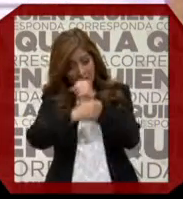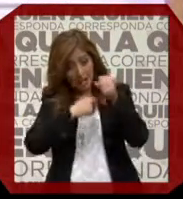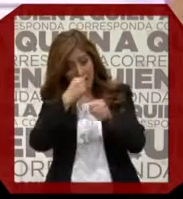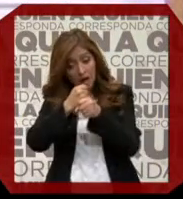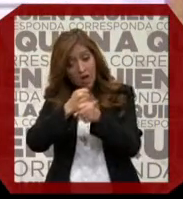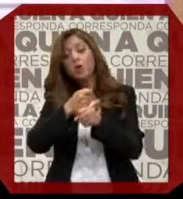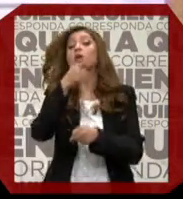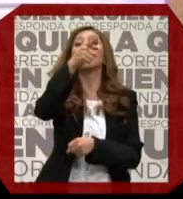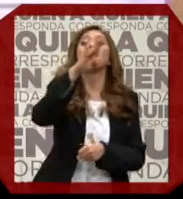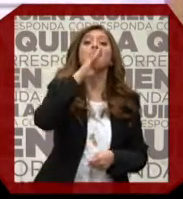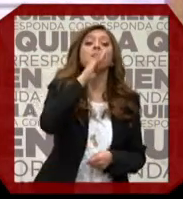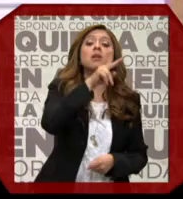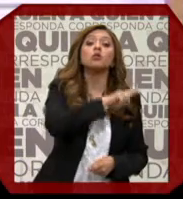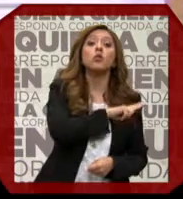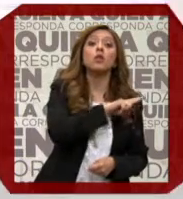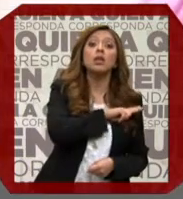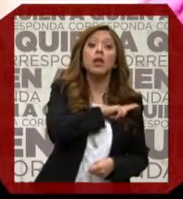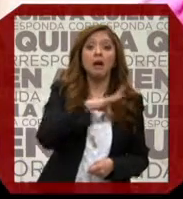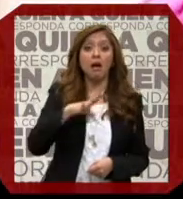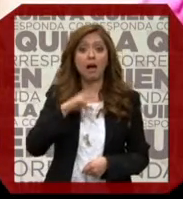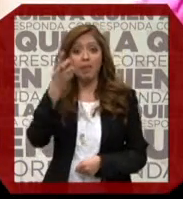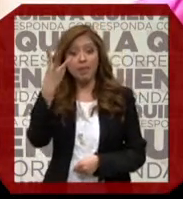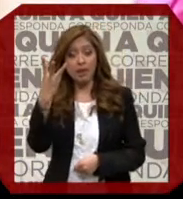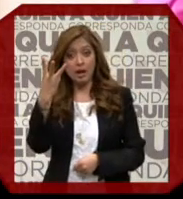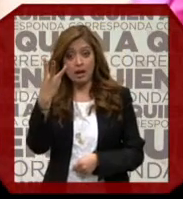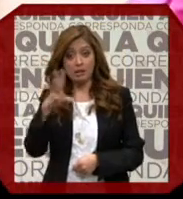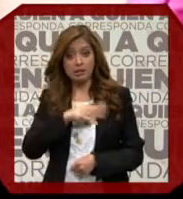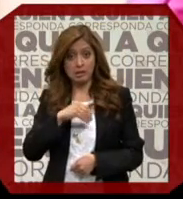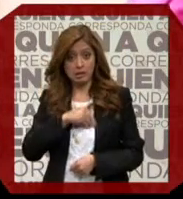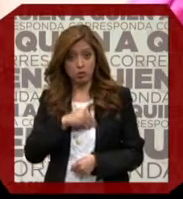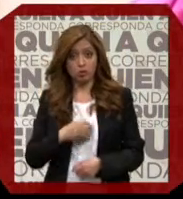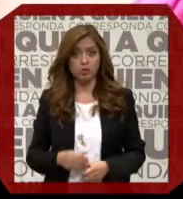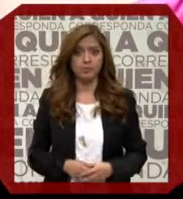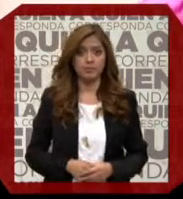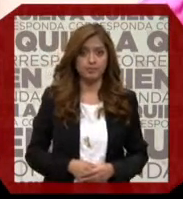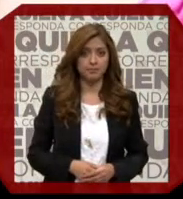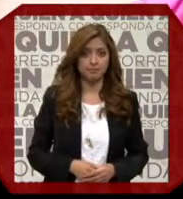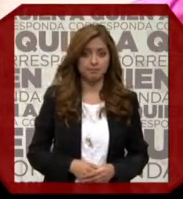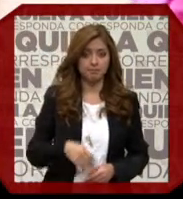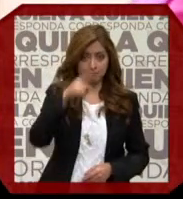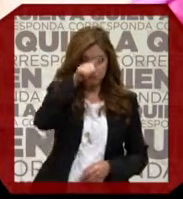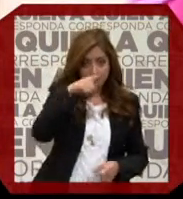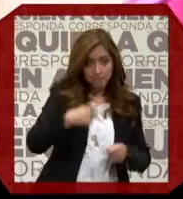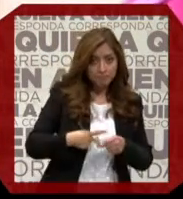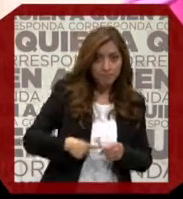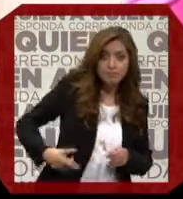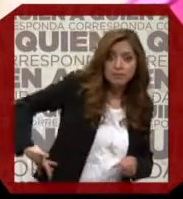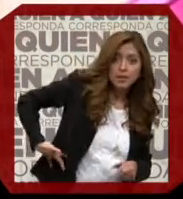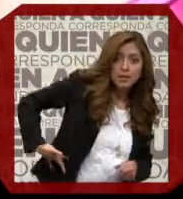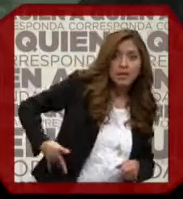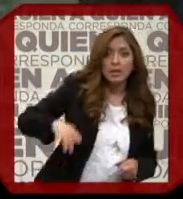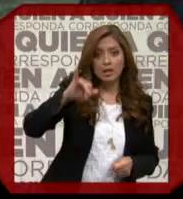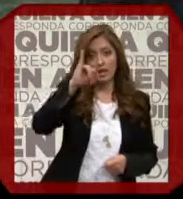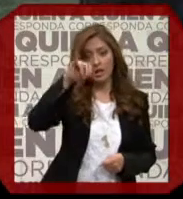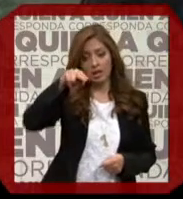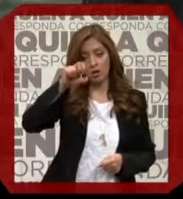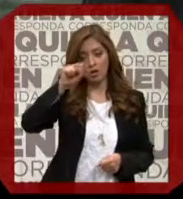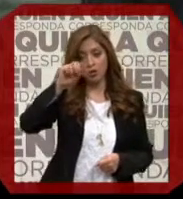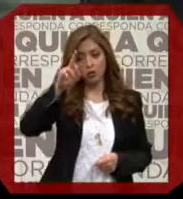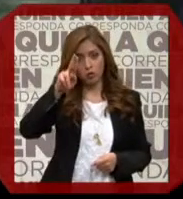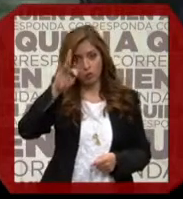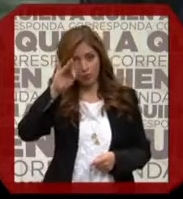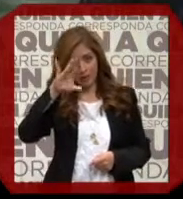y desafortunadamente su vida pende de un hilo. Ella tiene el problema de insuficiencia renal crónica terminal, necesita